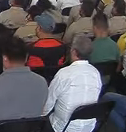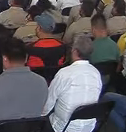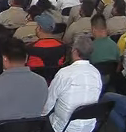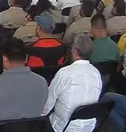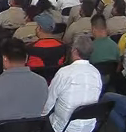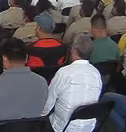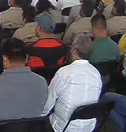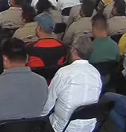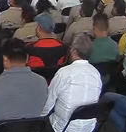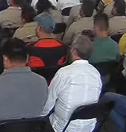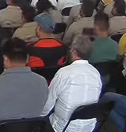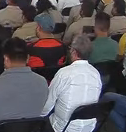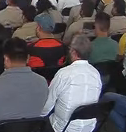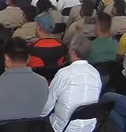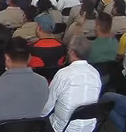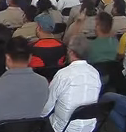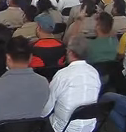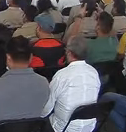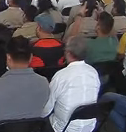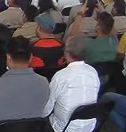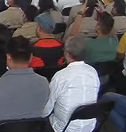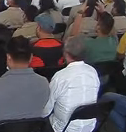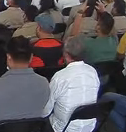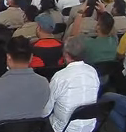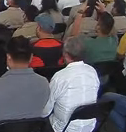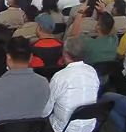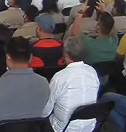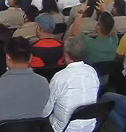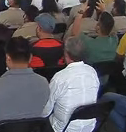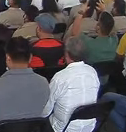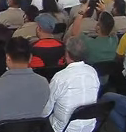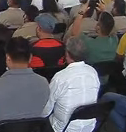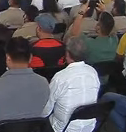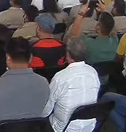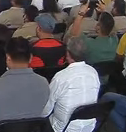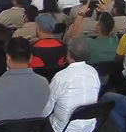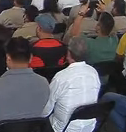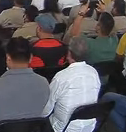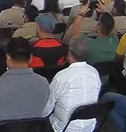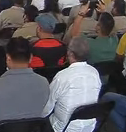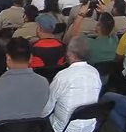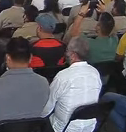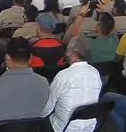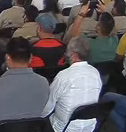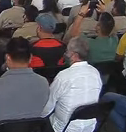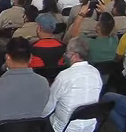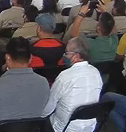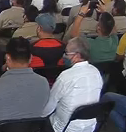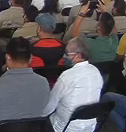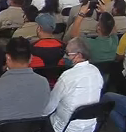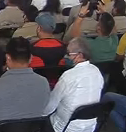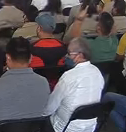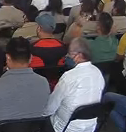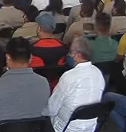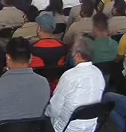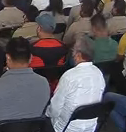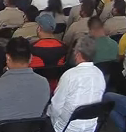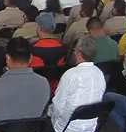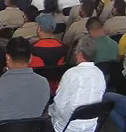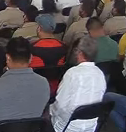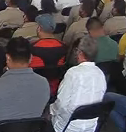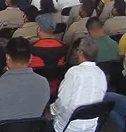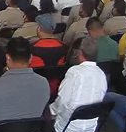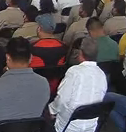Obrador, presidente constitucional de los Estados Unidos Mexicanos, Sea usted bienvenido a